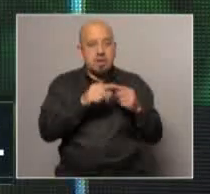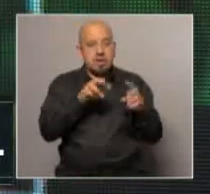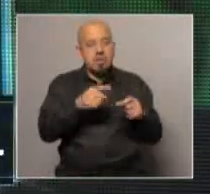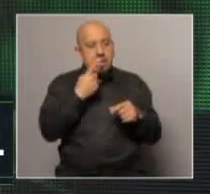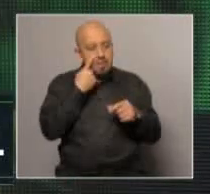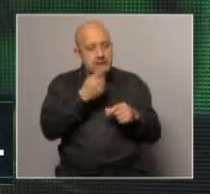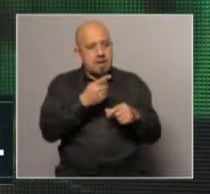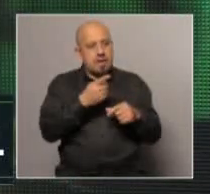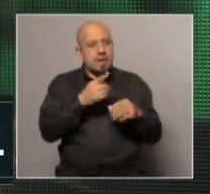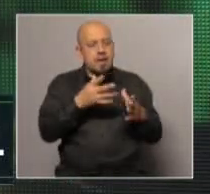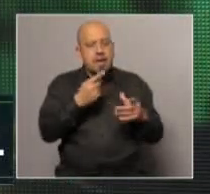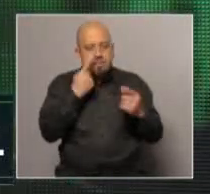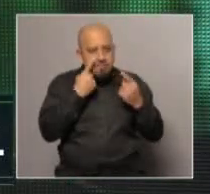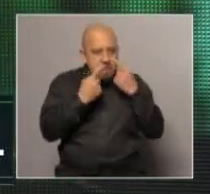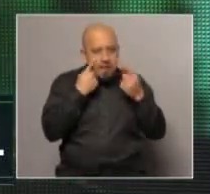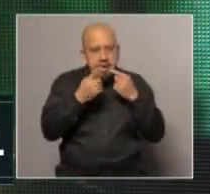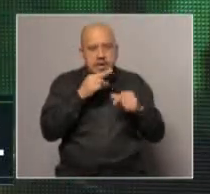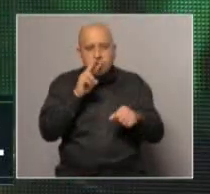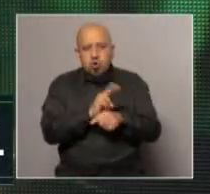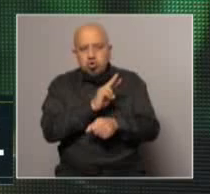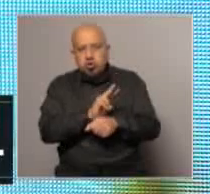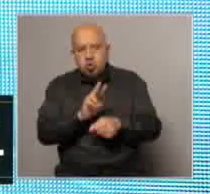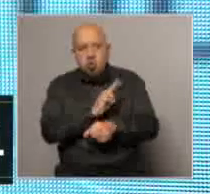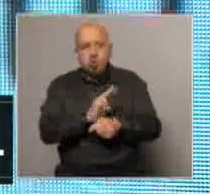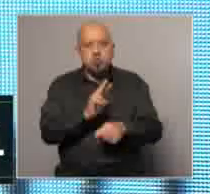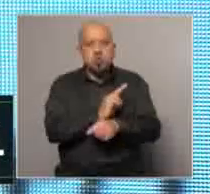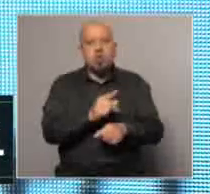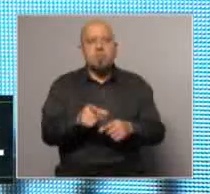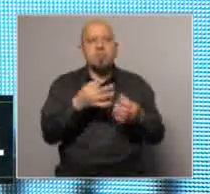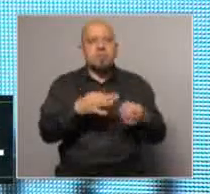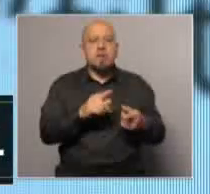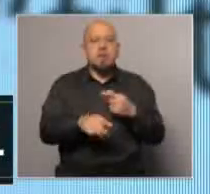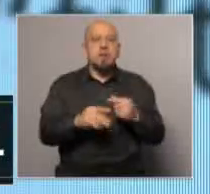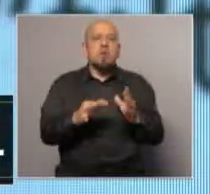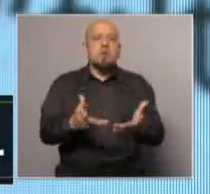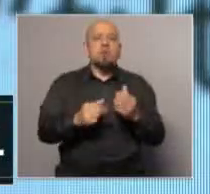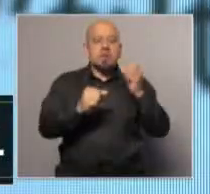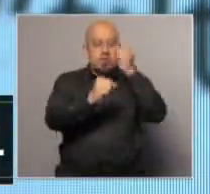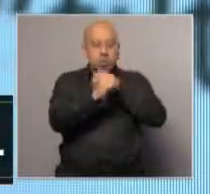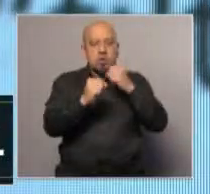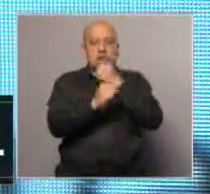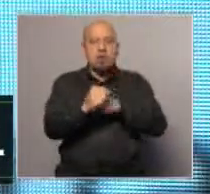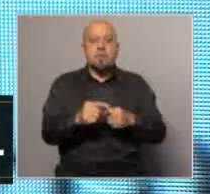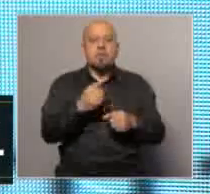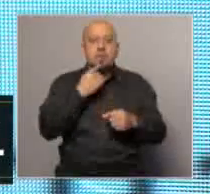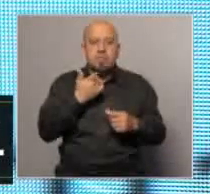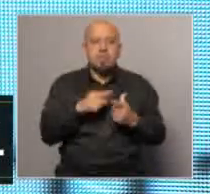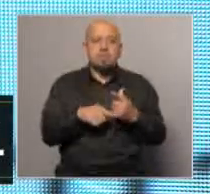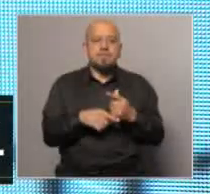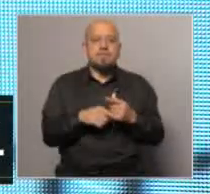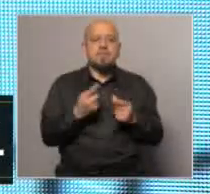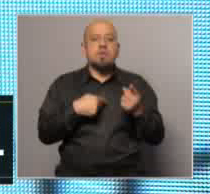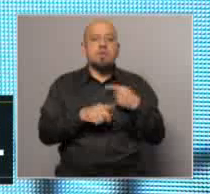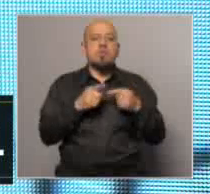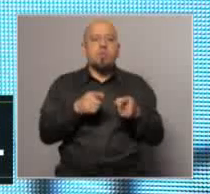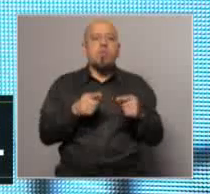fiscalización, hay que mejorarla seguramente, hay que hacer alguna otra, ayudados de tecnología a lo mejor, pero esto